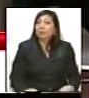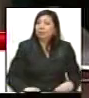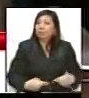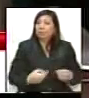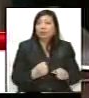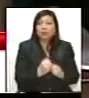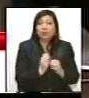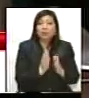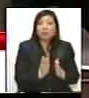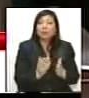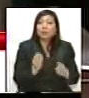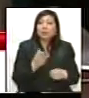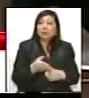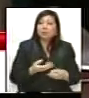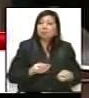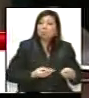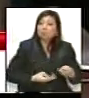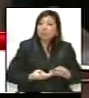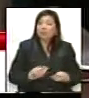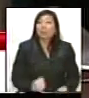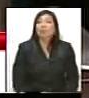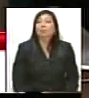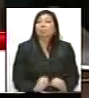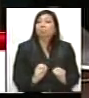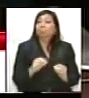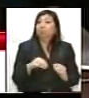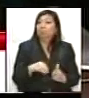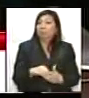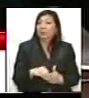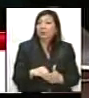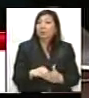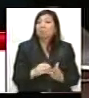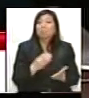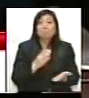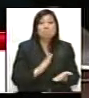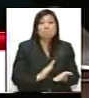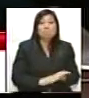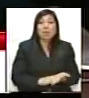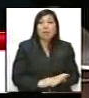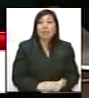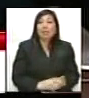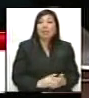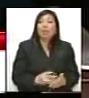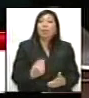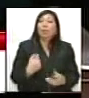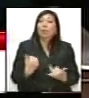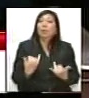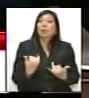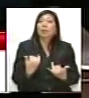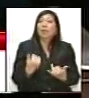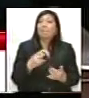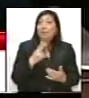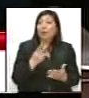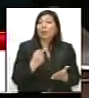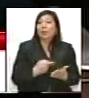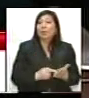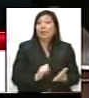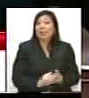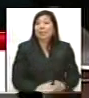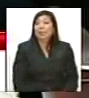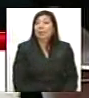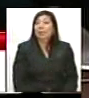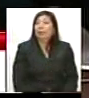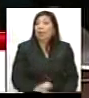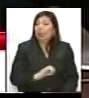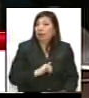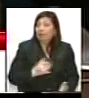informales que entran al mercado y le dañan y que hacen mucho daño a nuestra sociedad es por eso que el